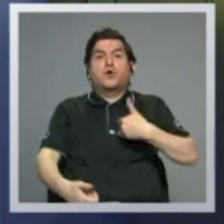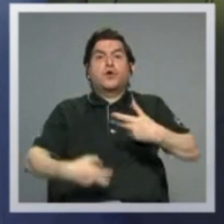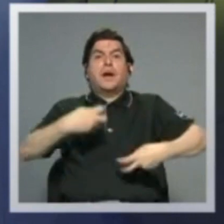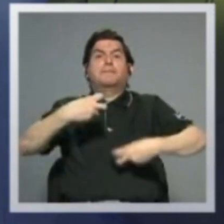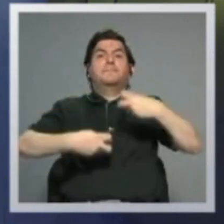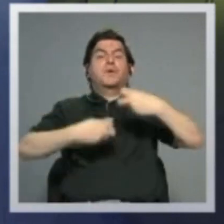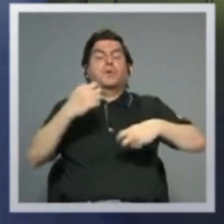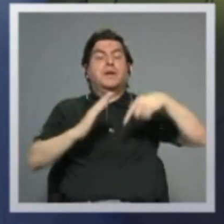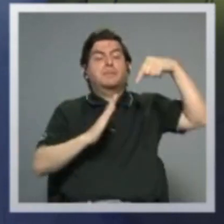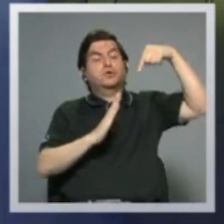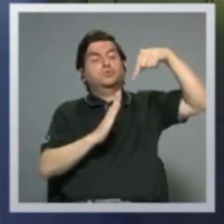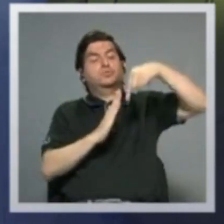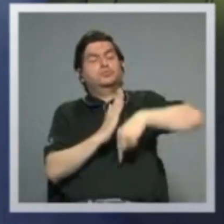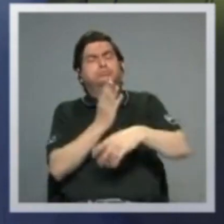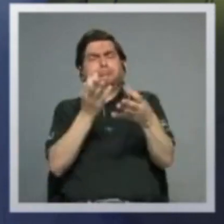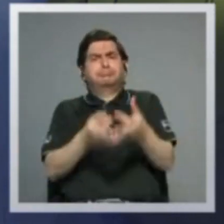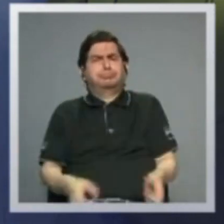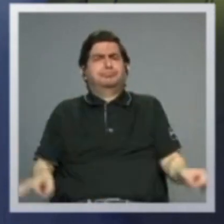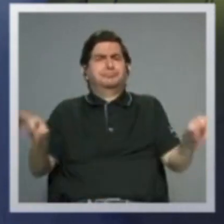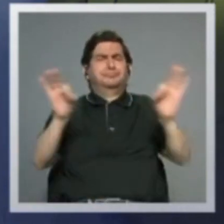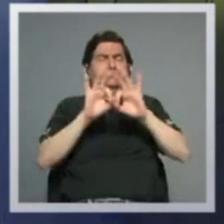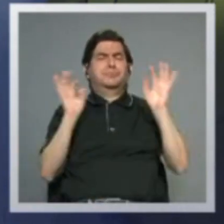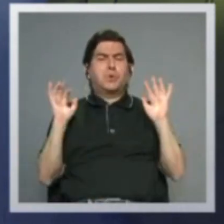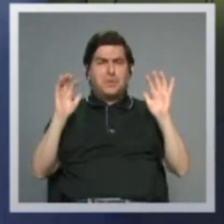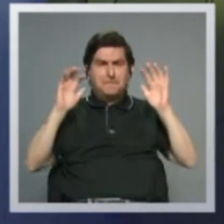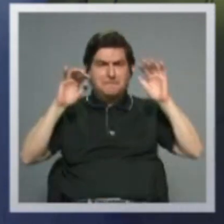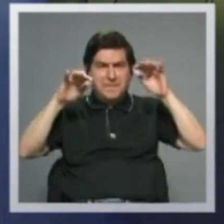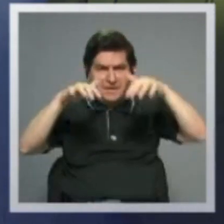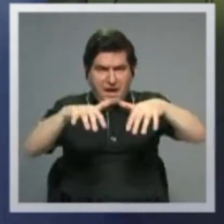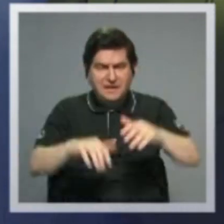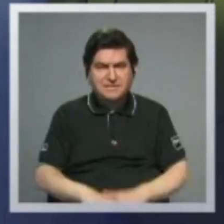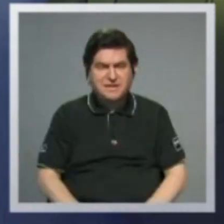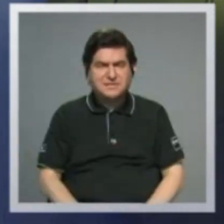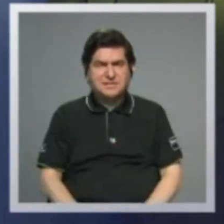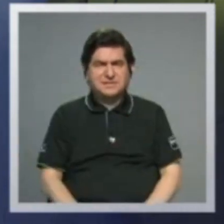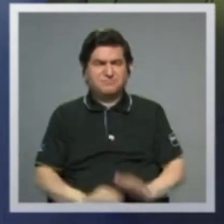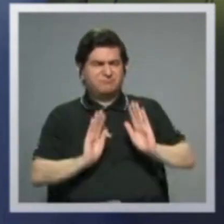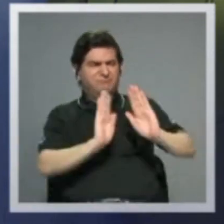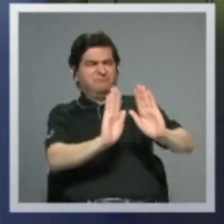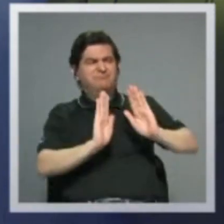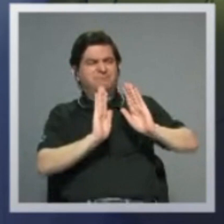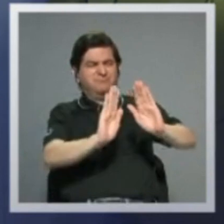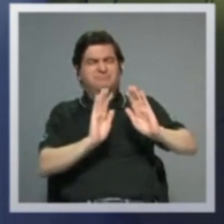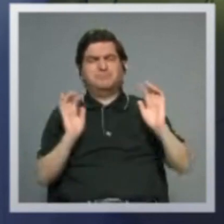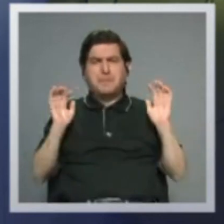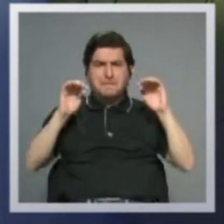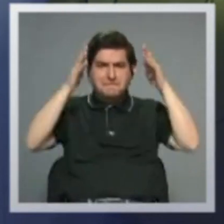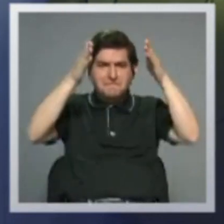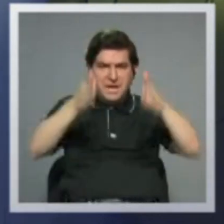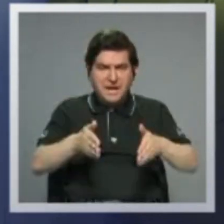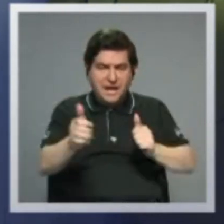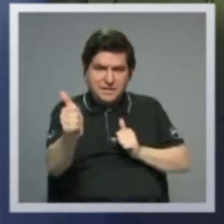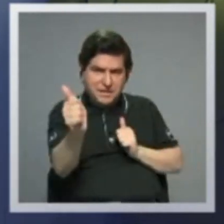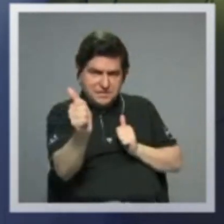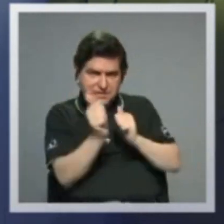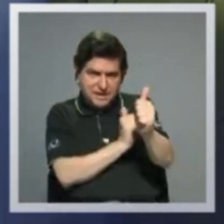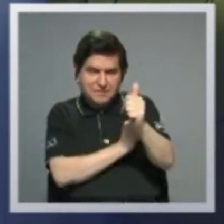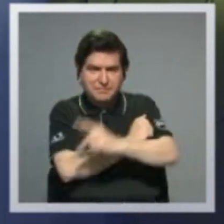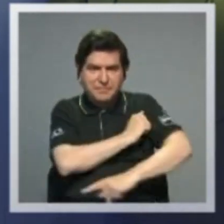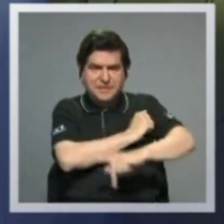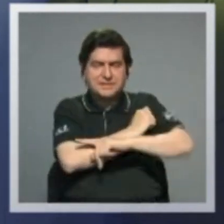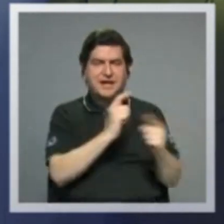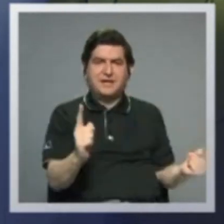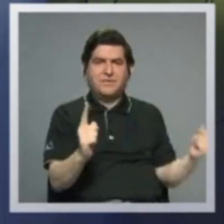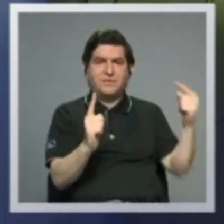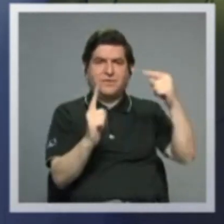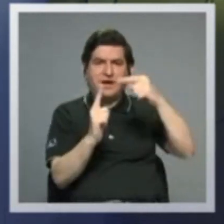problemas serios, importantes con la migración, porque han sido rechazados muchos migrantes que han atravesado el país para llegar a